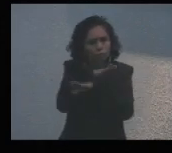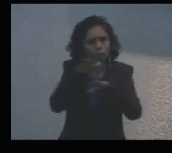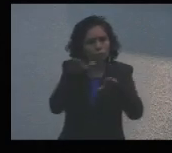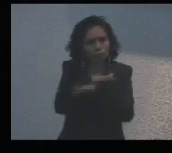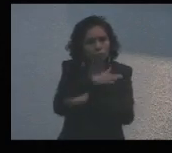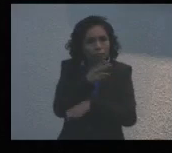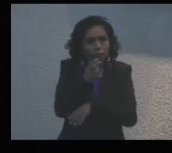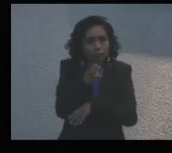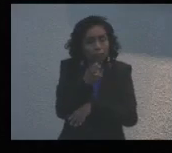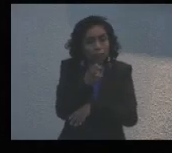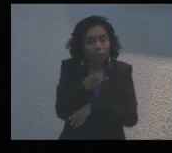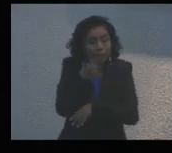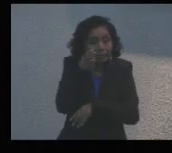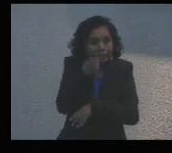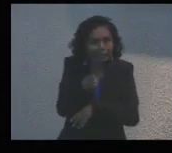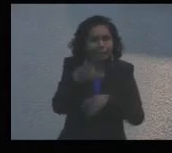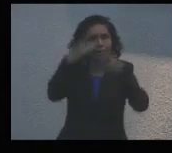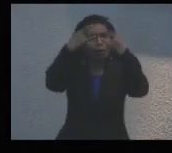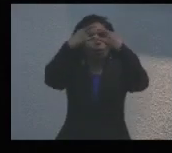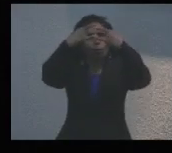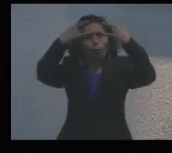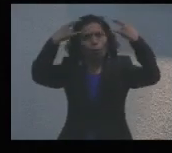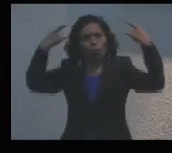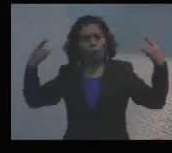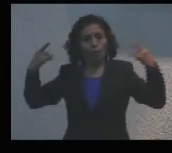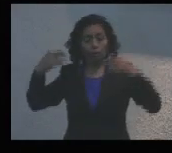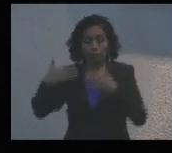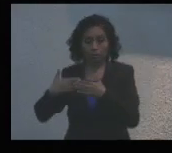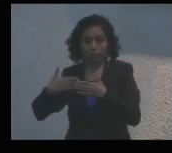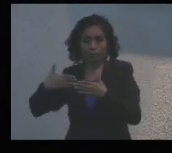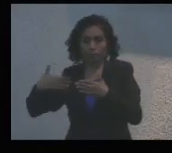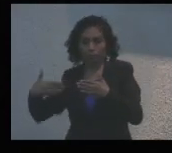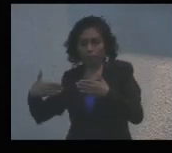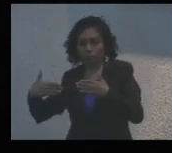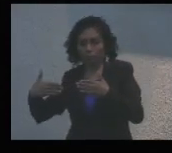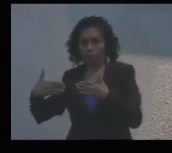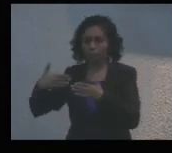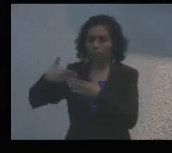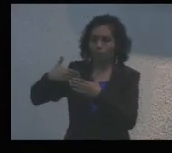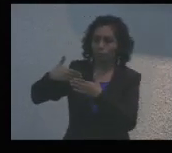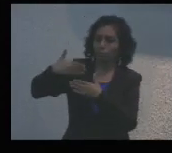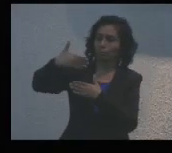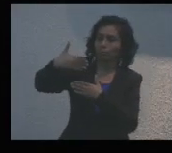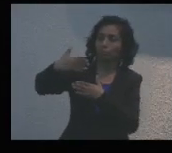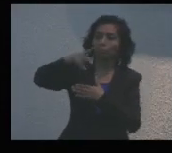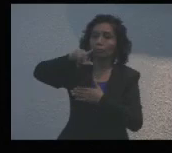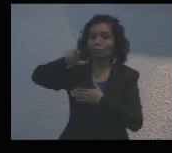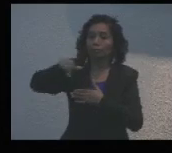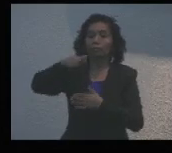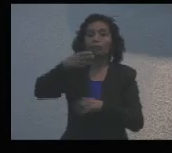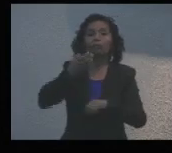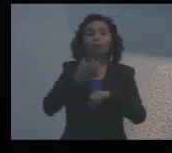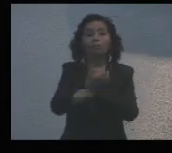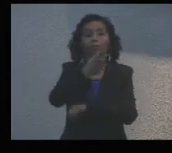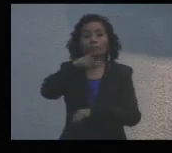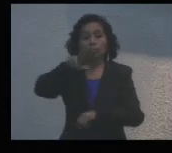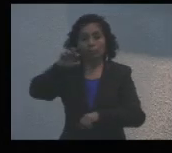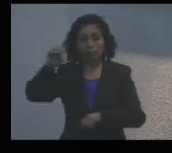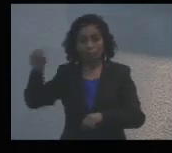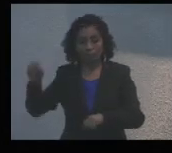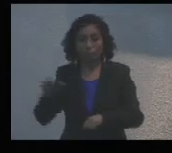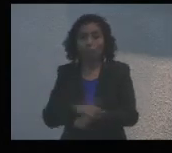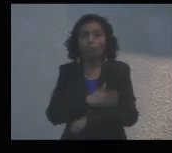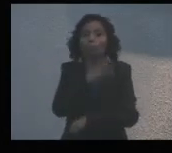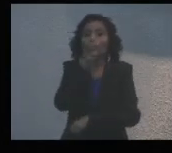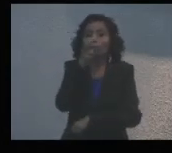una transición que hará historia de un antes y un después en el Estado de Quintana Roo. Por esa razón, estamos obligados